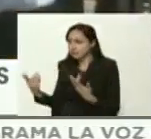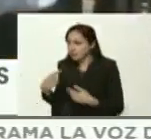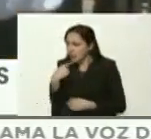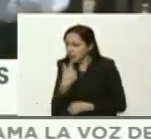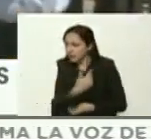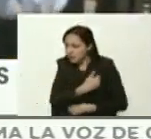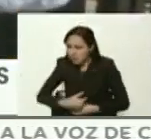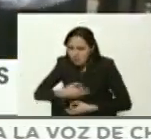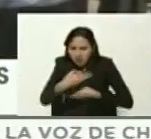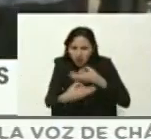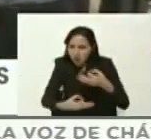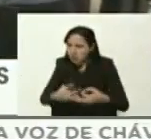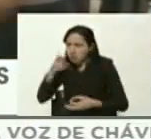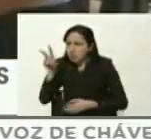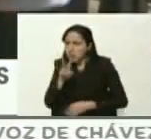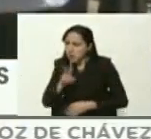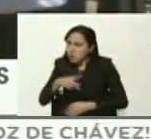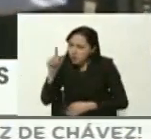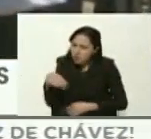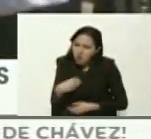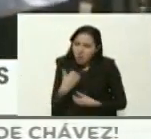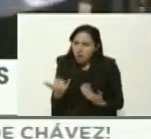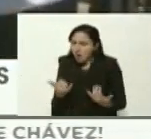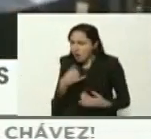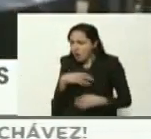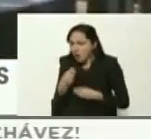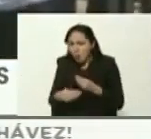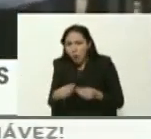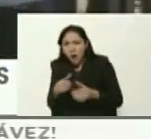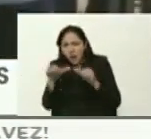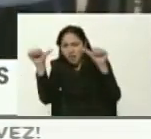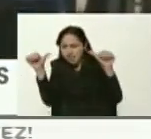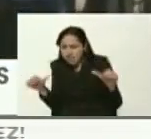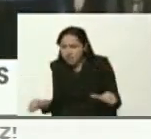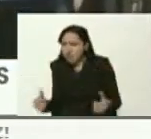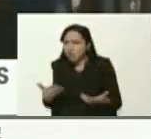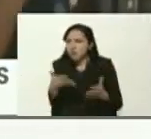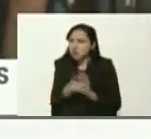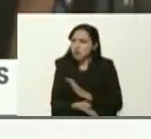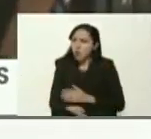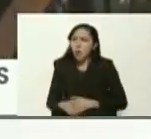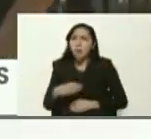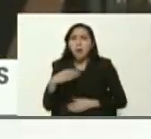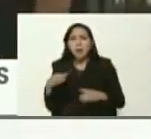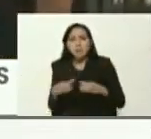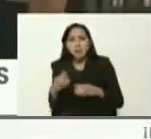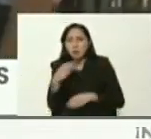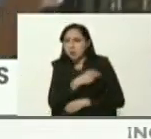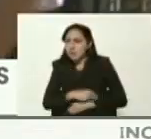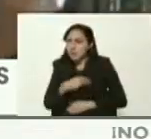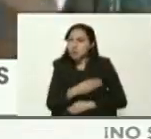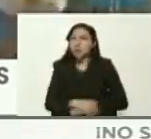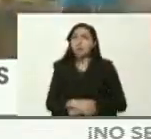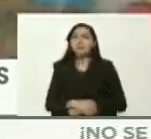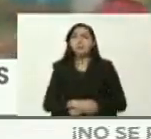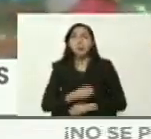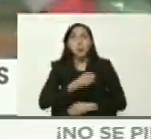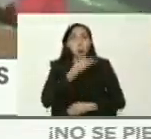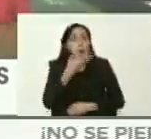al presidente y al país cómo ha sido todo este sistema de la organización de la base de misiones. Adelante. Buenas